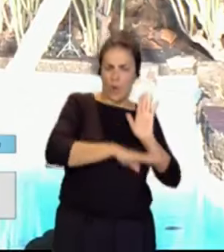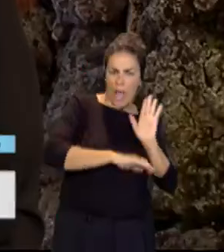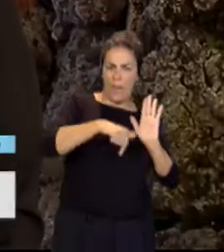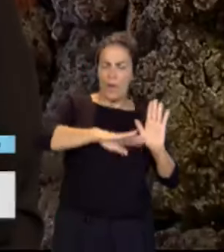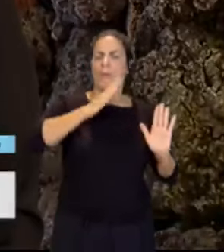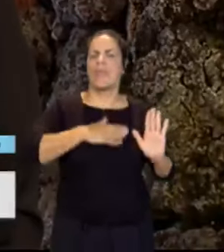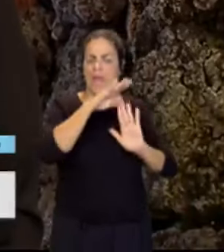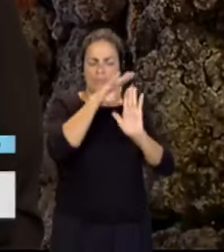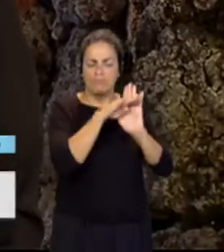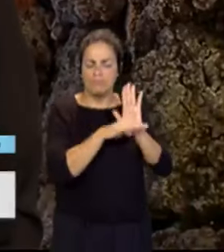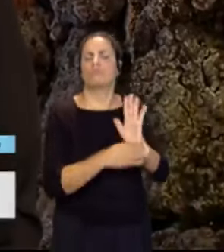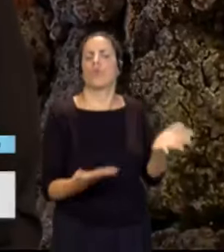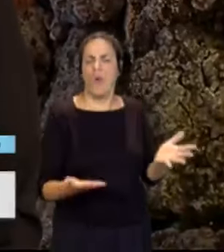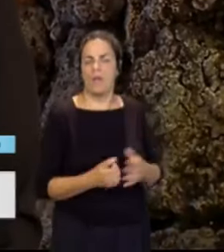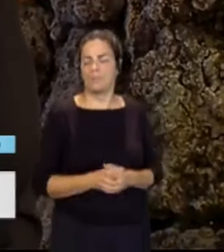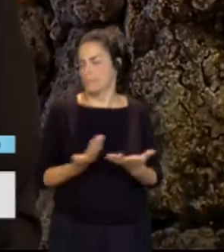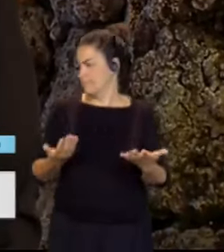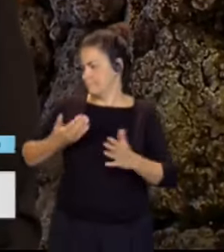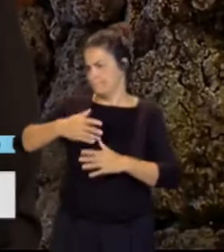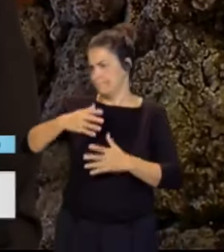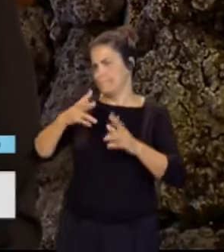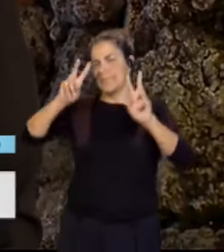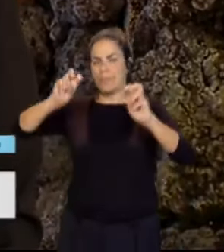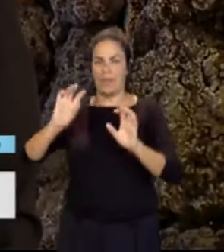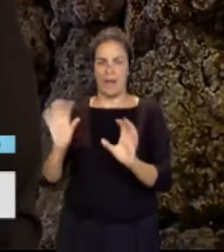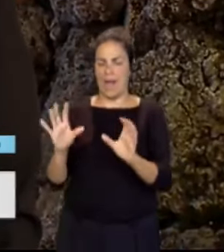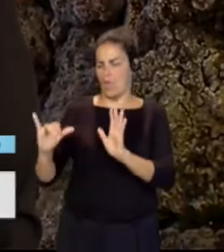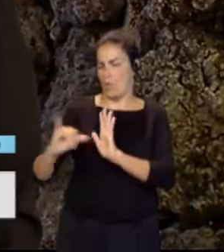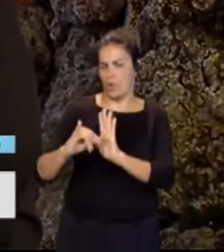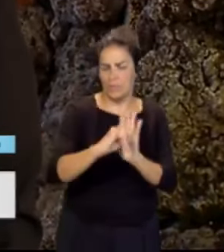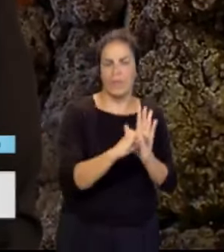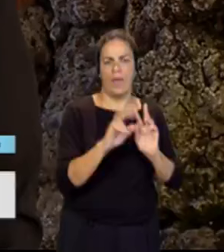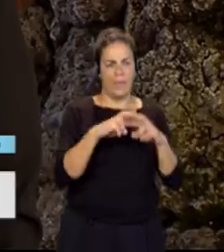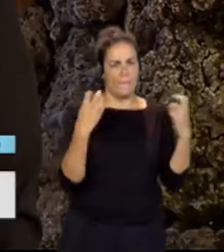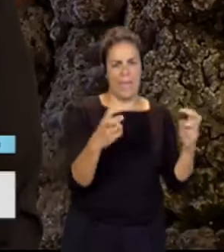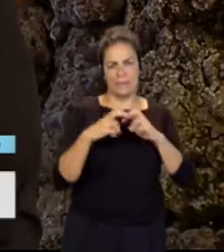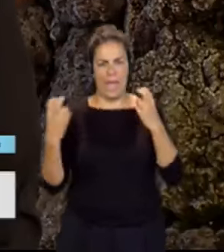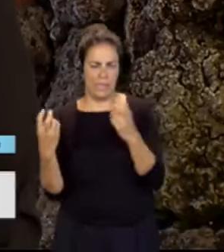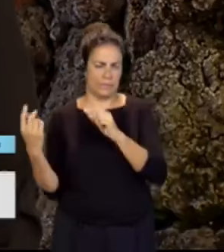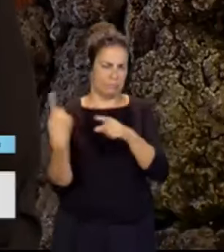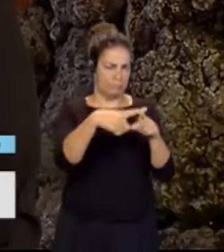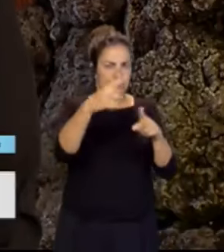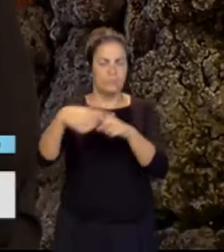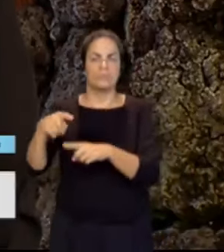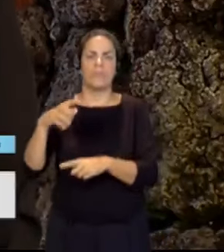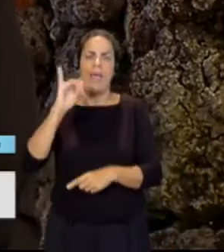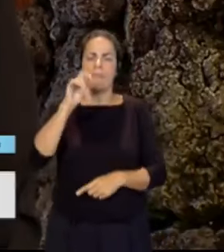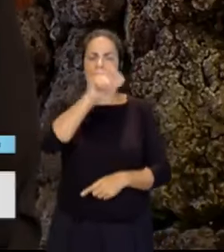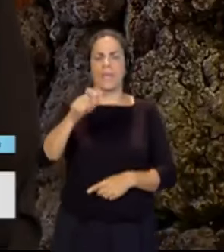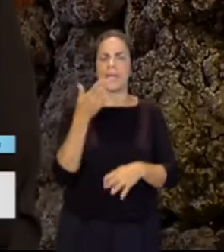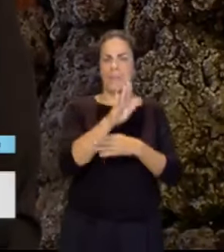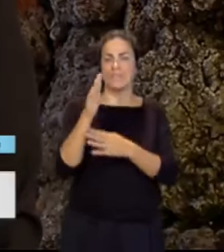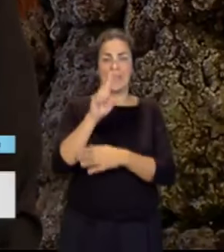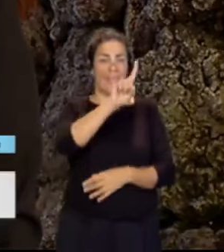pues vamos a tener todo lo que es radio de proximidad en distintas mesas no acompañan pues representantes de las